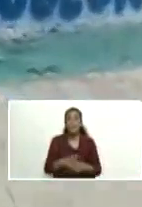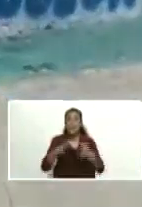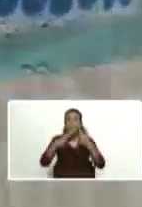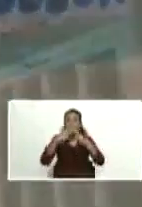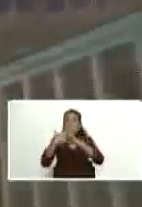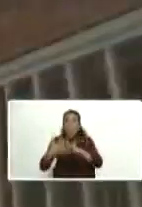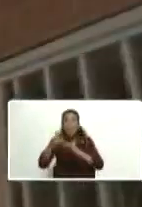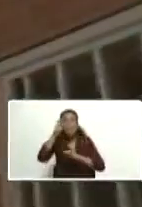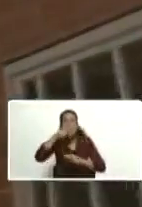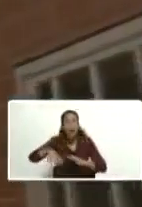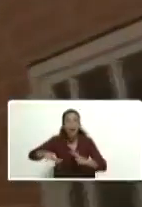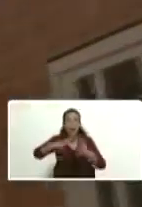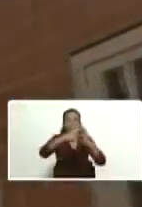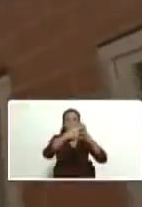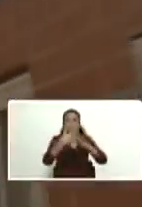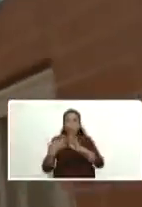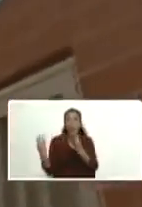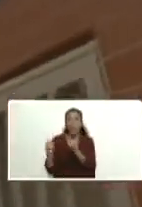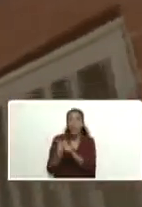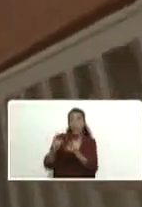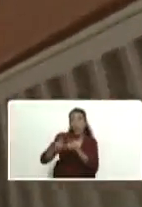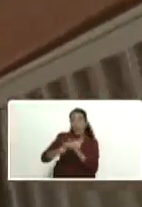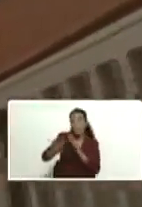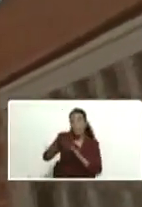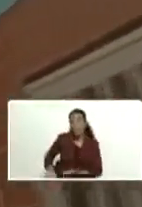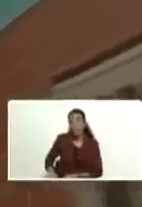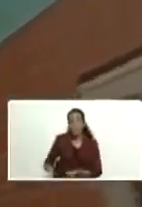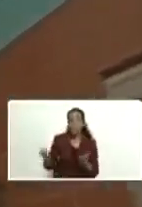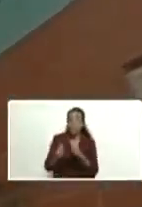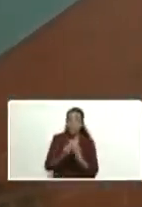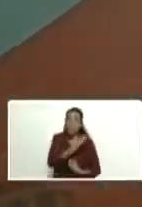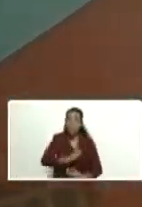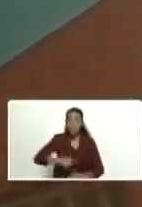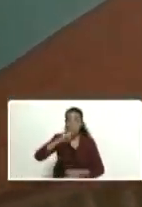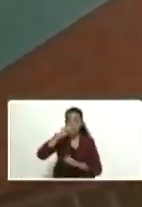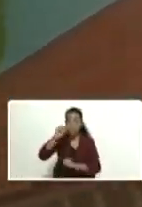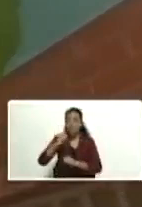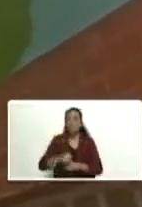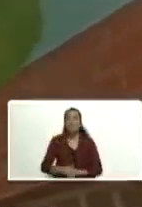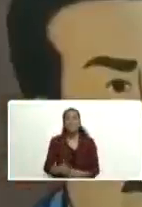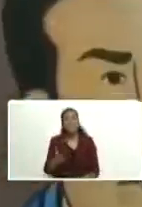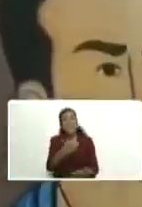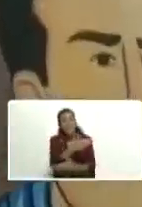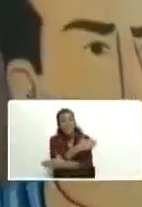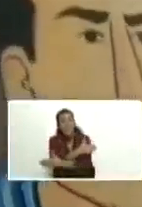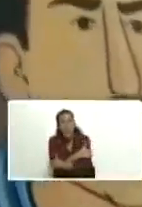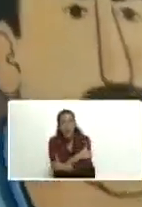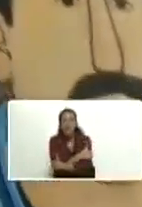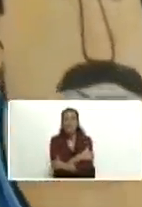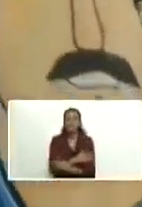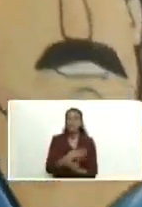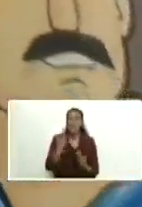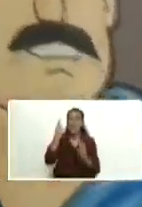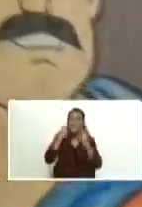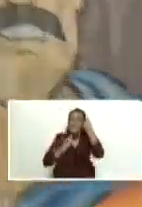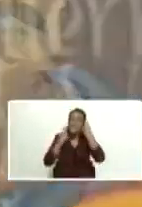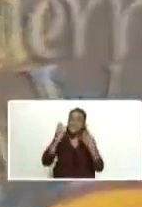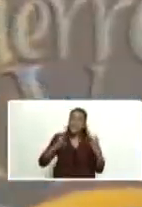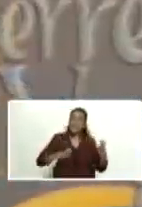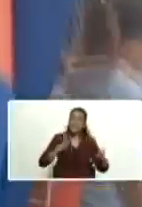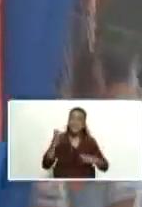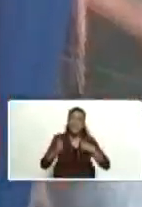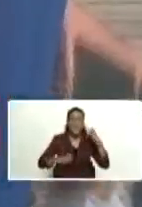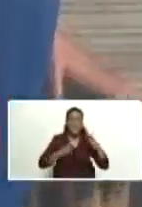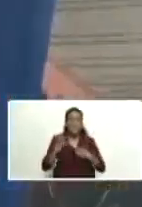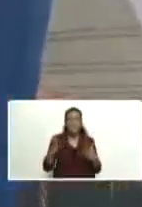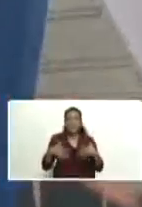Hollada, con nuestra primera combatiente, y con el presidente Nicolás Maduro, bueno, dando ese abrazo y esa expresión de alegría.